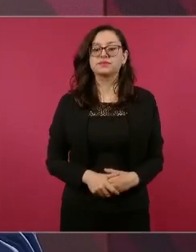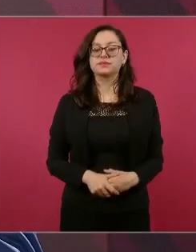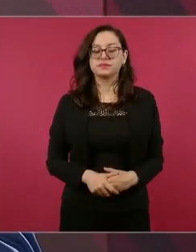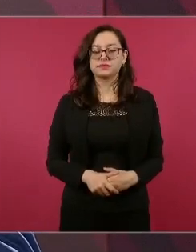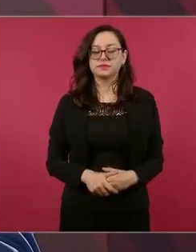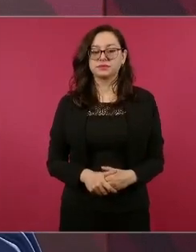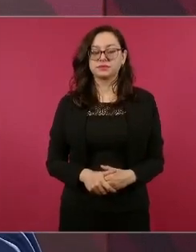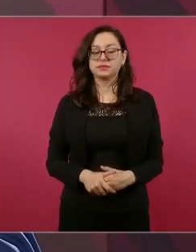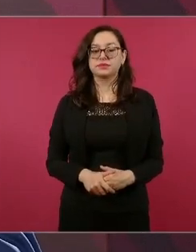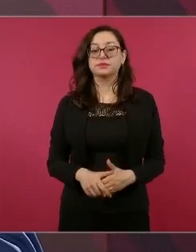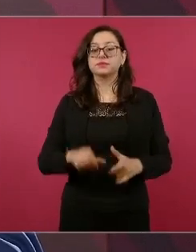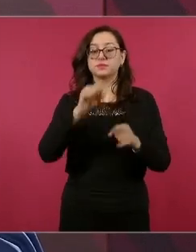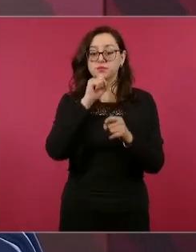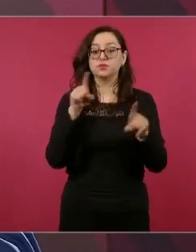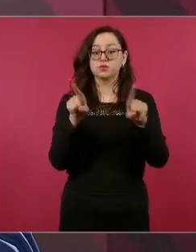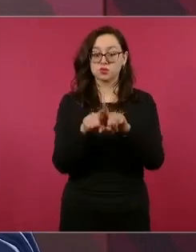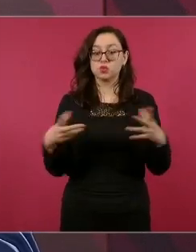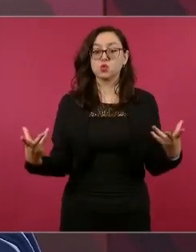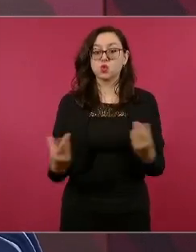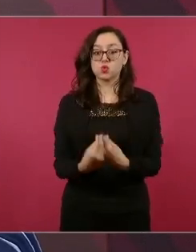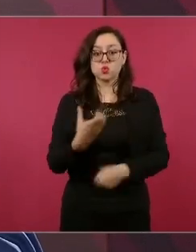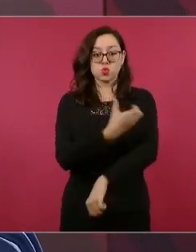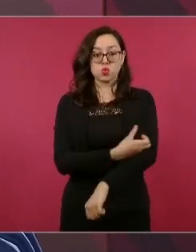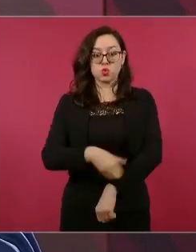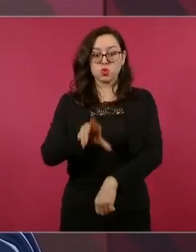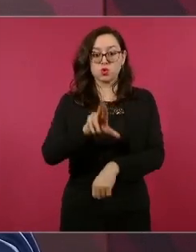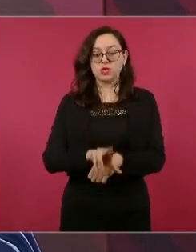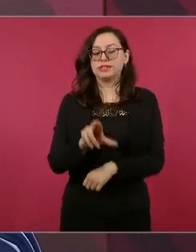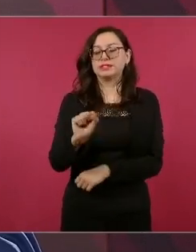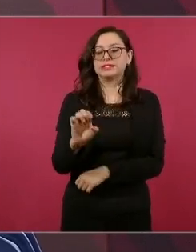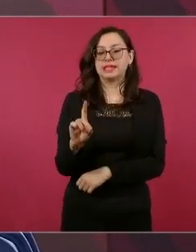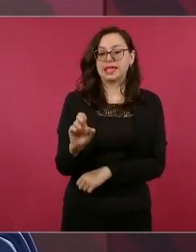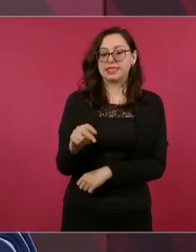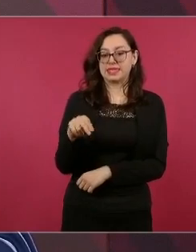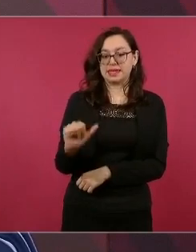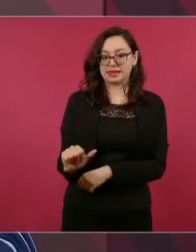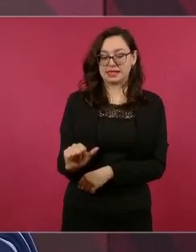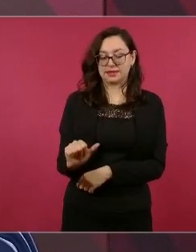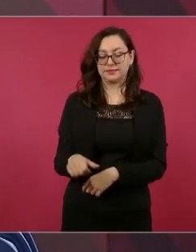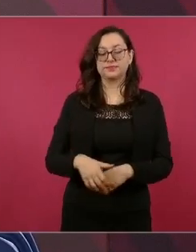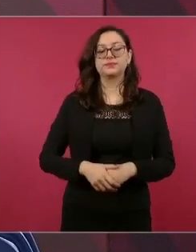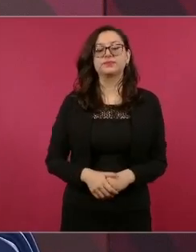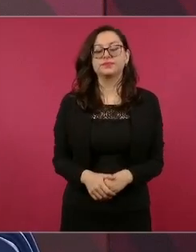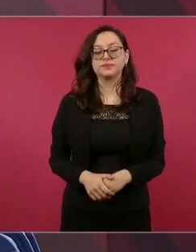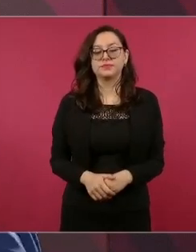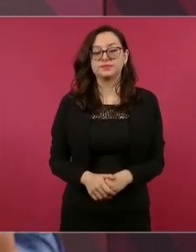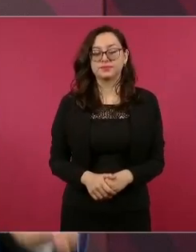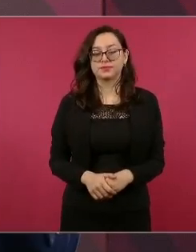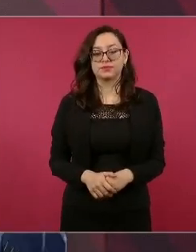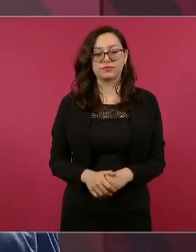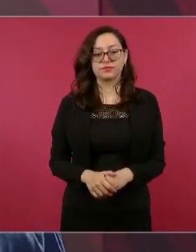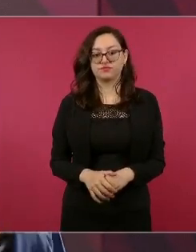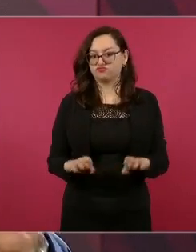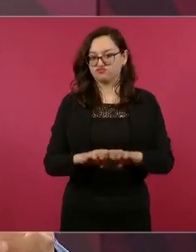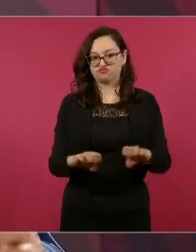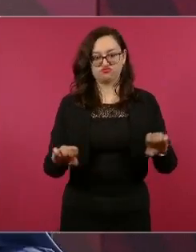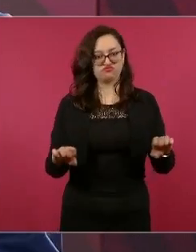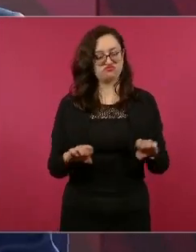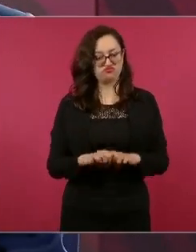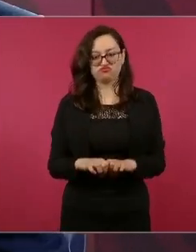con la coordinación del secretario de la Defensa, el general Sandoval, y todo un